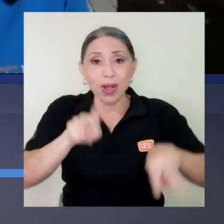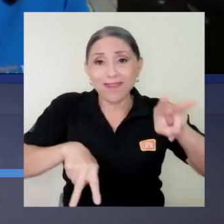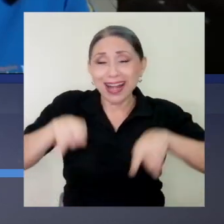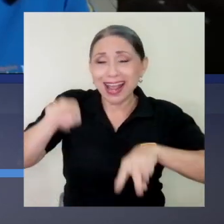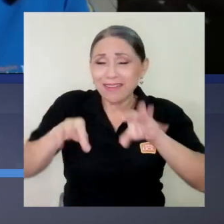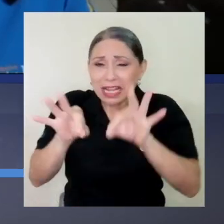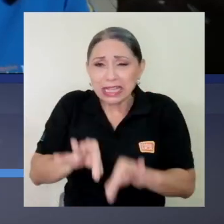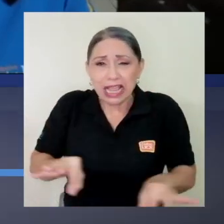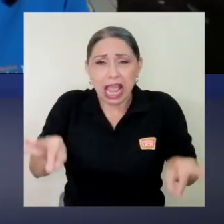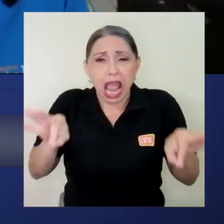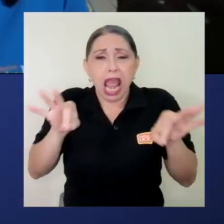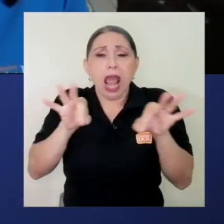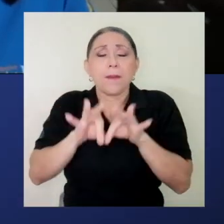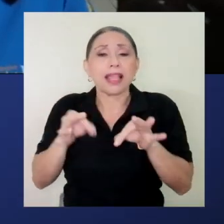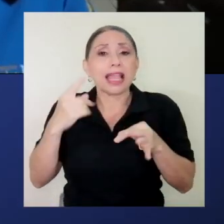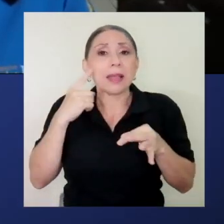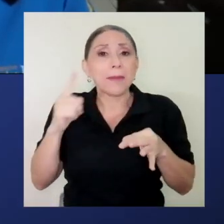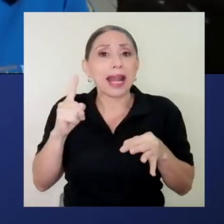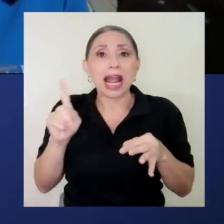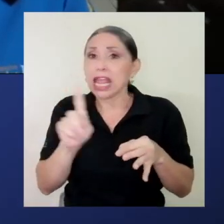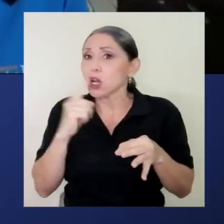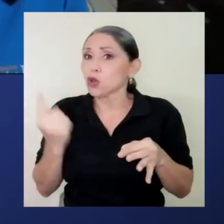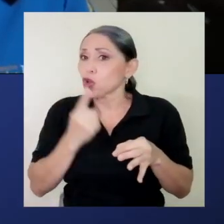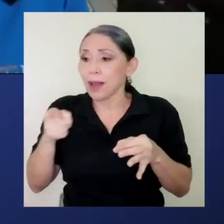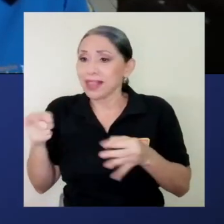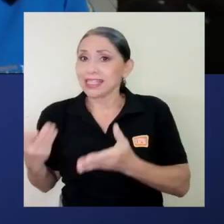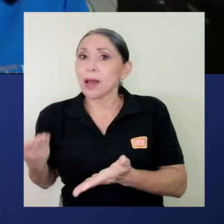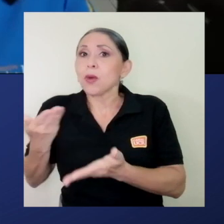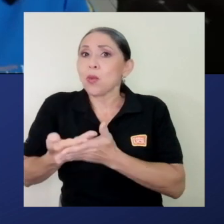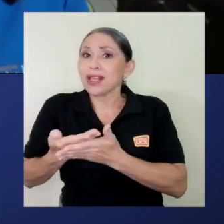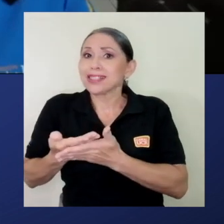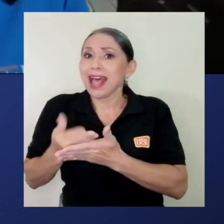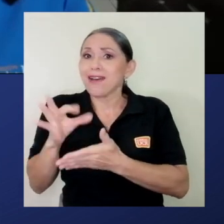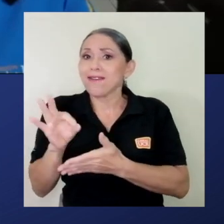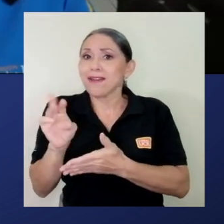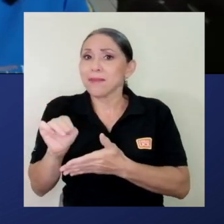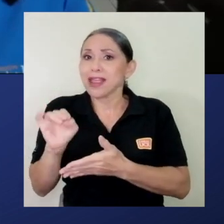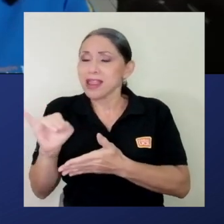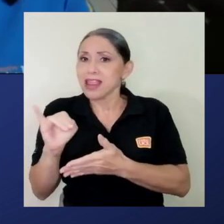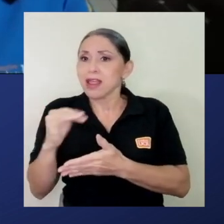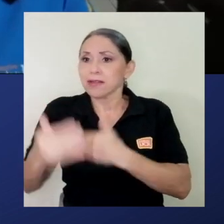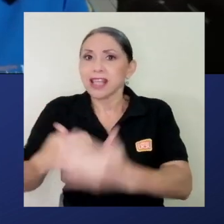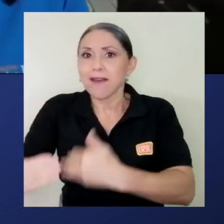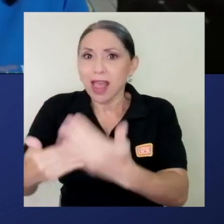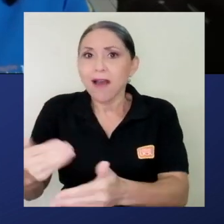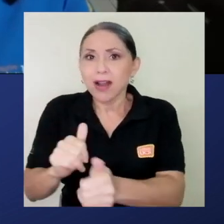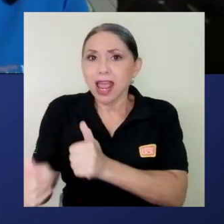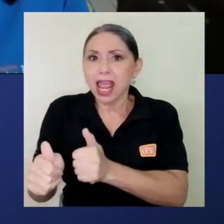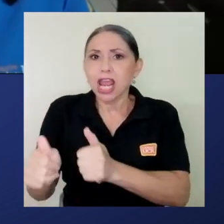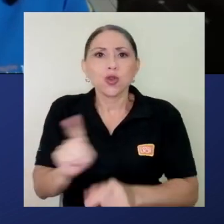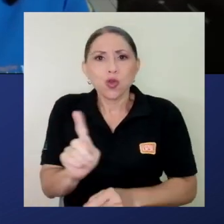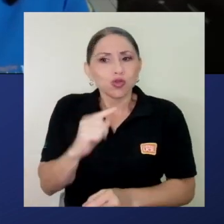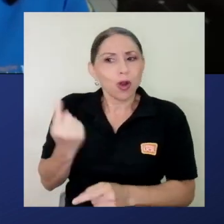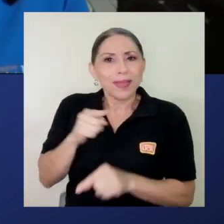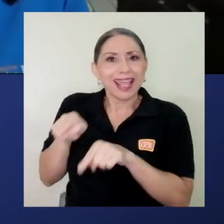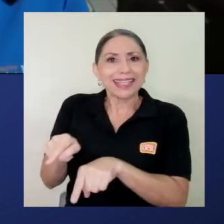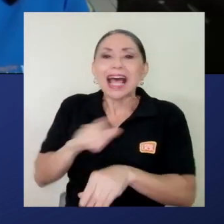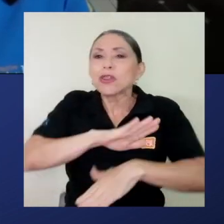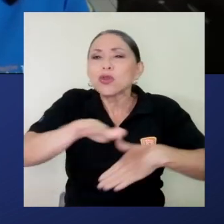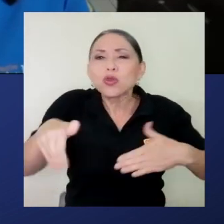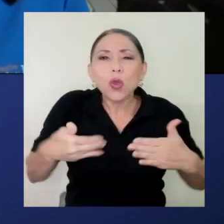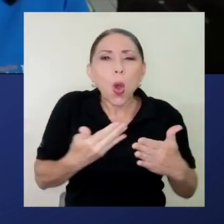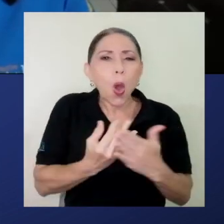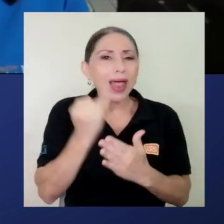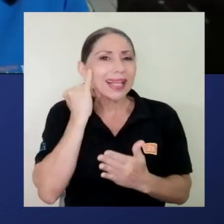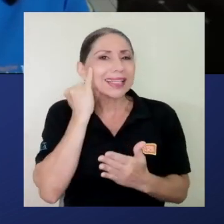partir de este momento para que sea viable no solo esta propuesta frente al Fondo Monetario Internacional, sino todas las iniciativas de ley